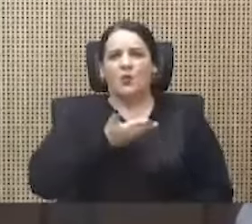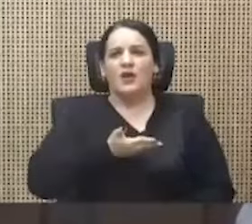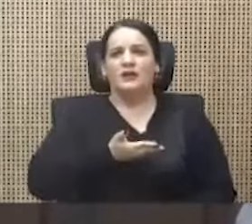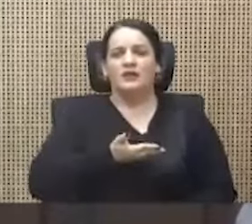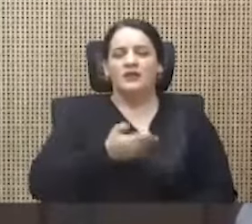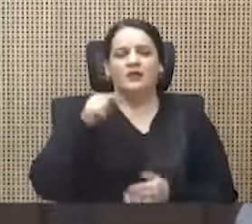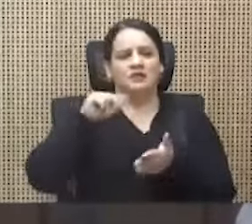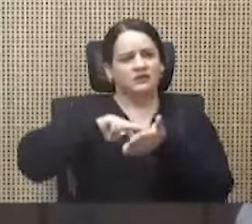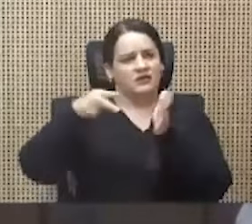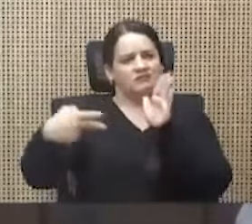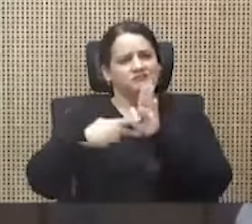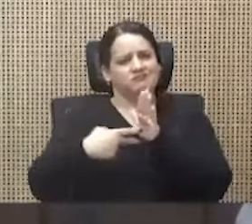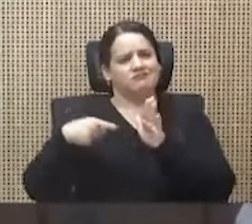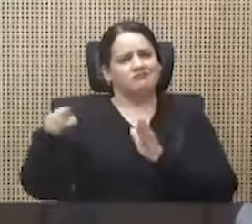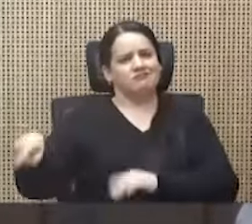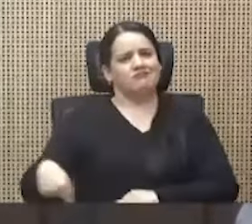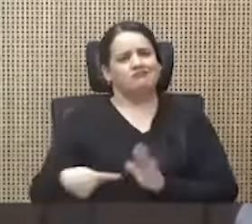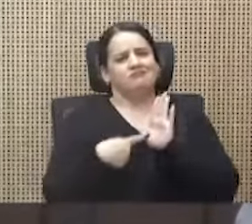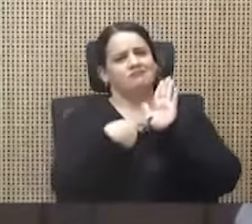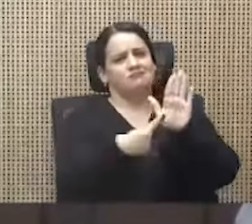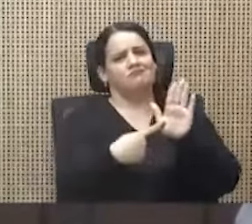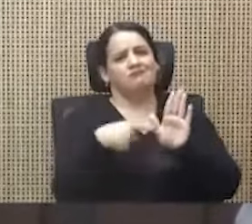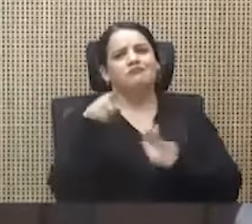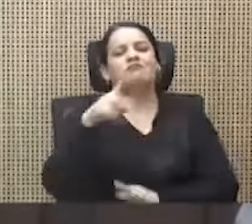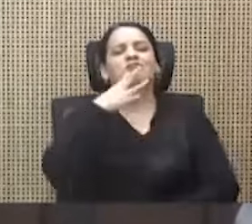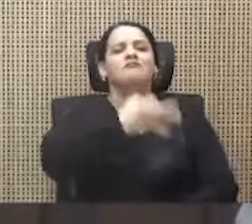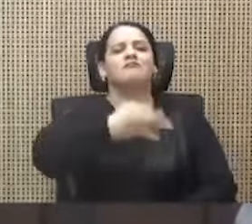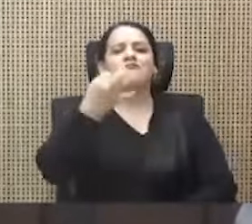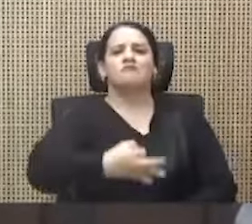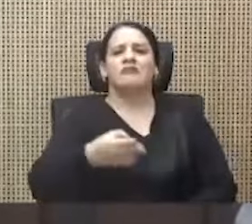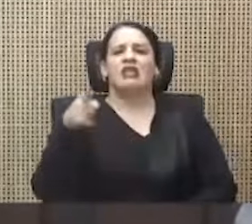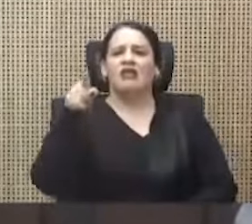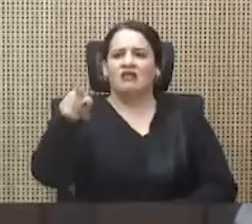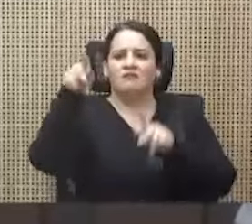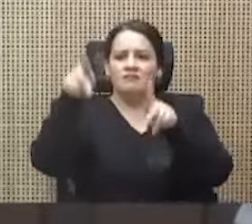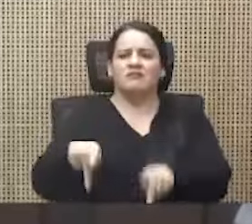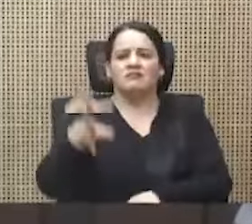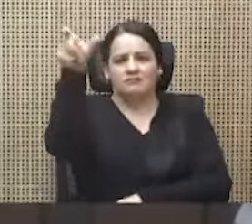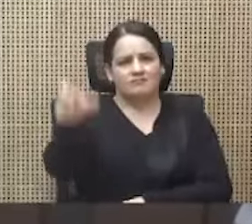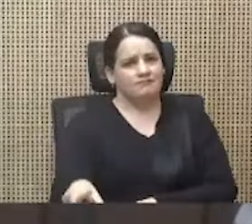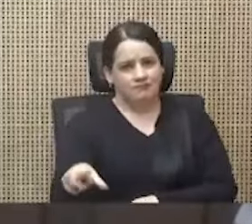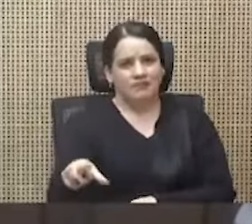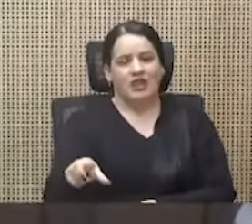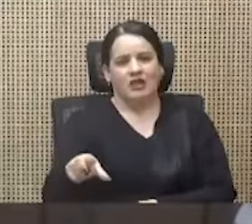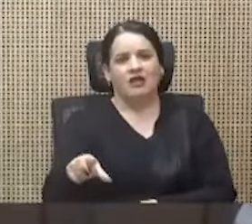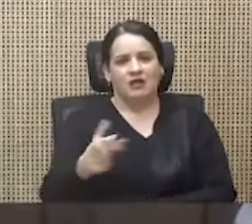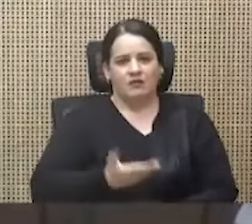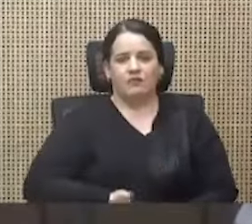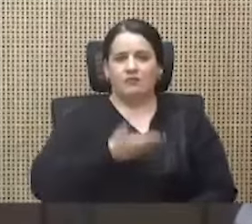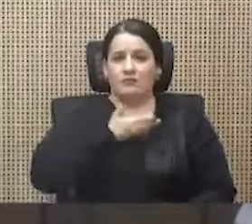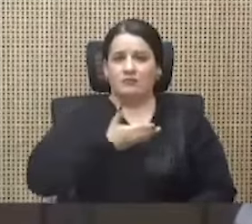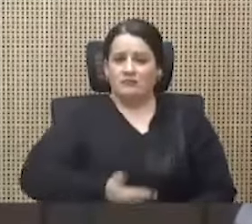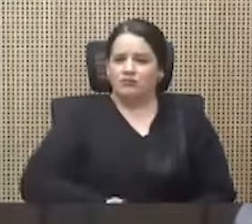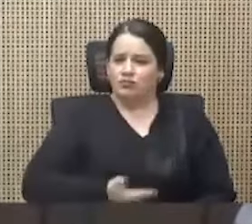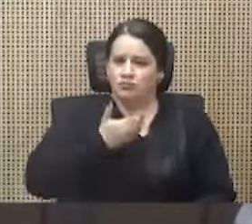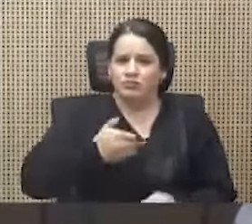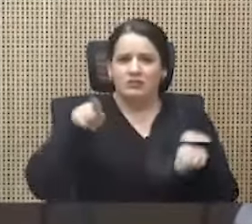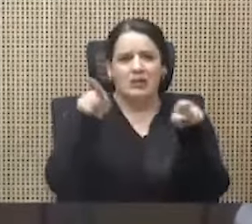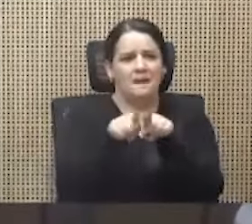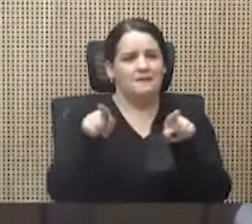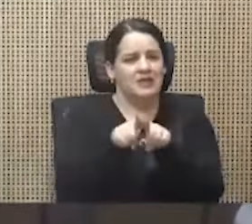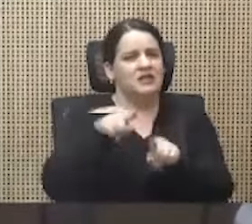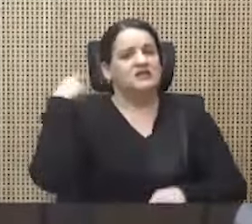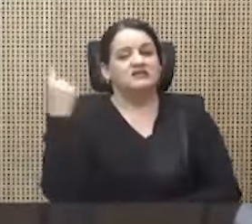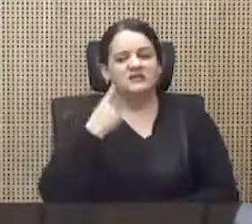ese significado está señalando a quien es verdaderamente arrogante. Cuando se habla de prepotencias, siempre